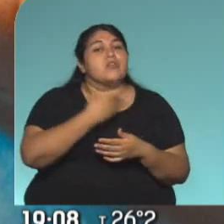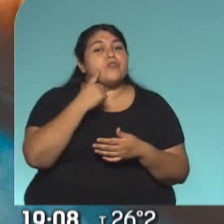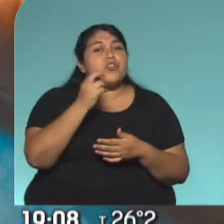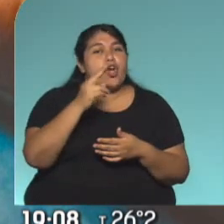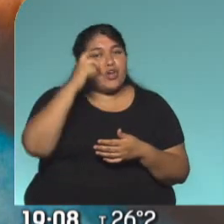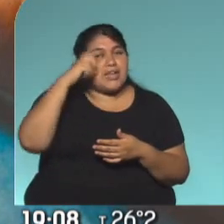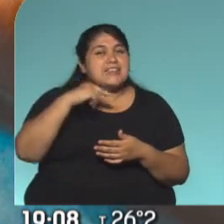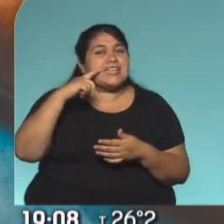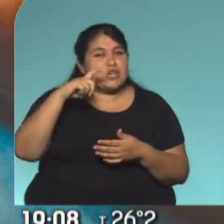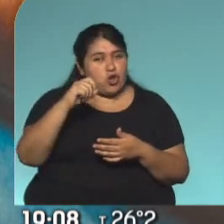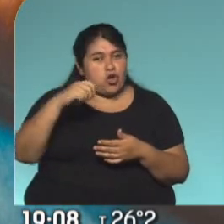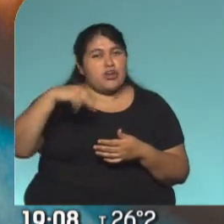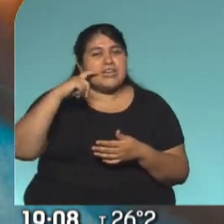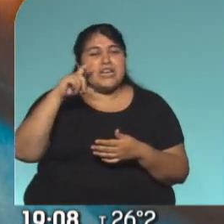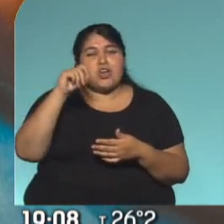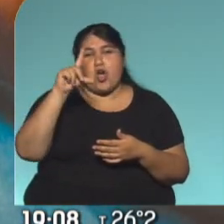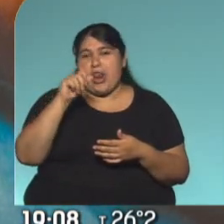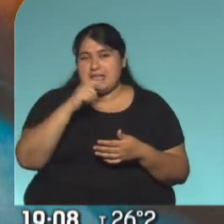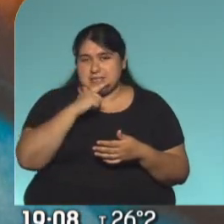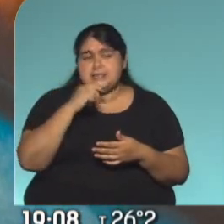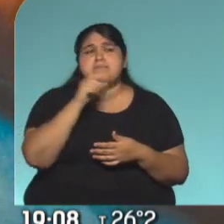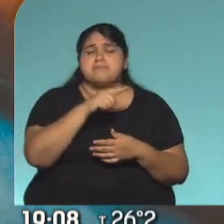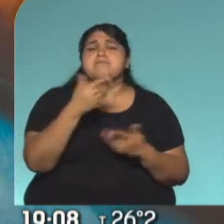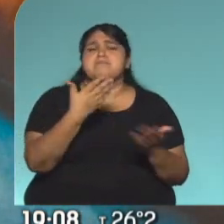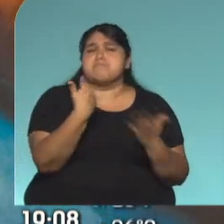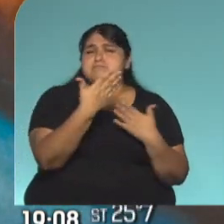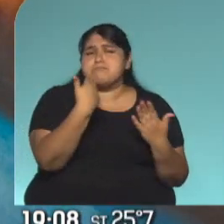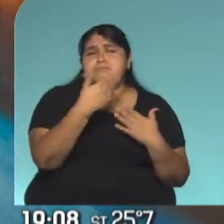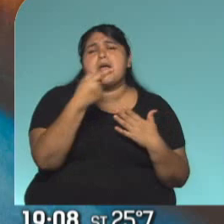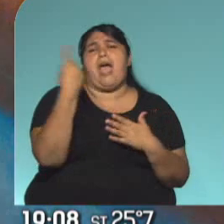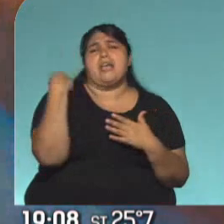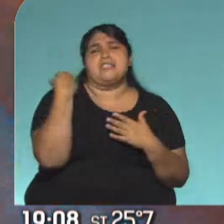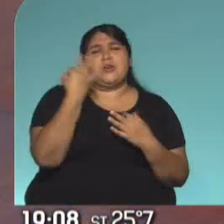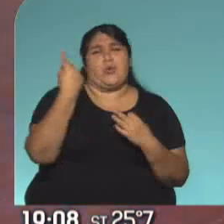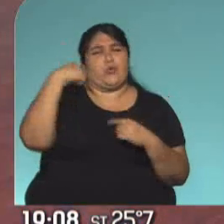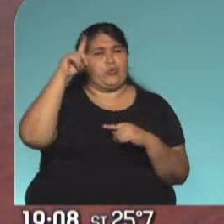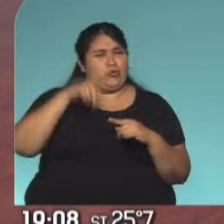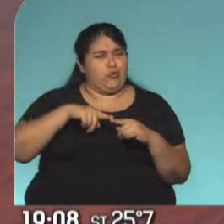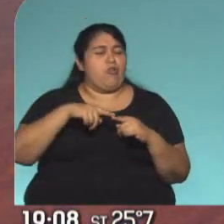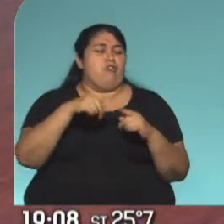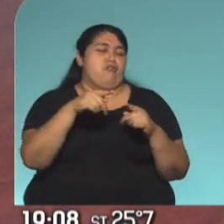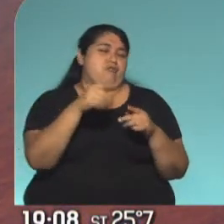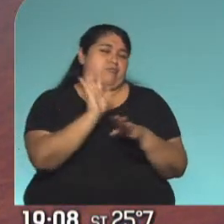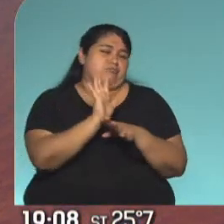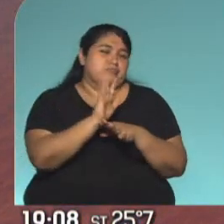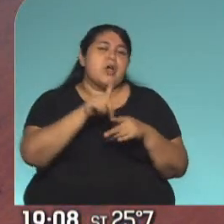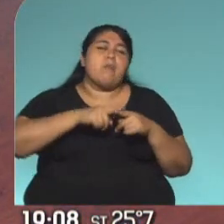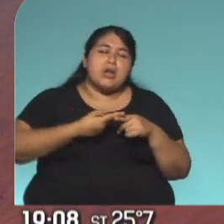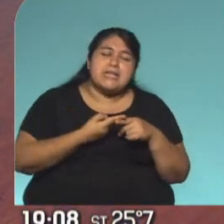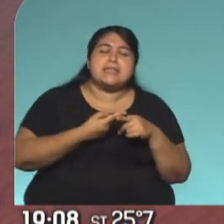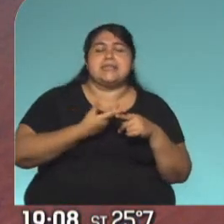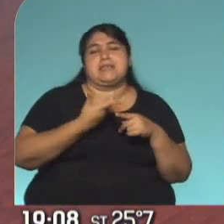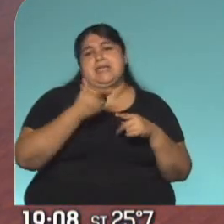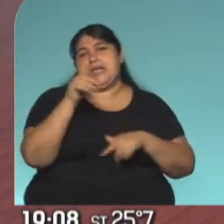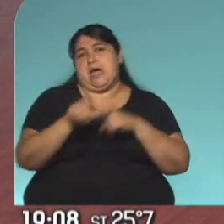Para hablar de lo que fue el día, más allá de la jornada allí en el cementerio islámico, de cómo la política y los